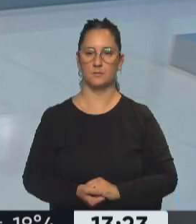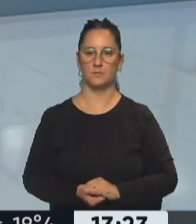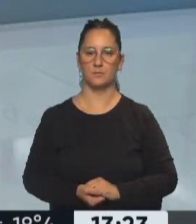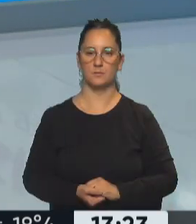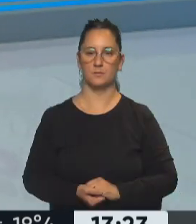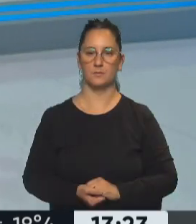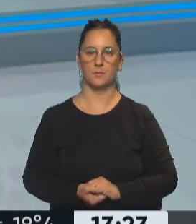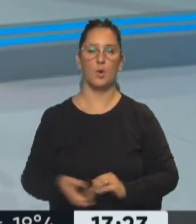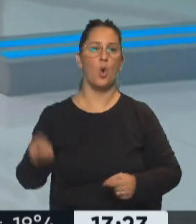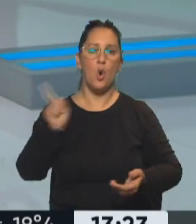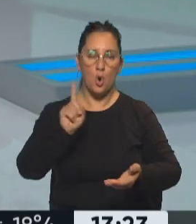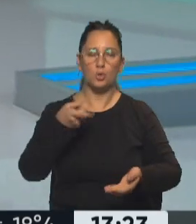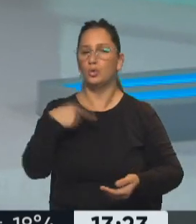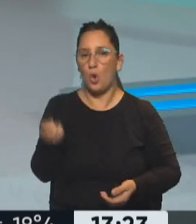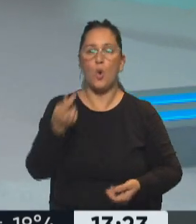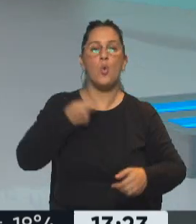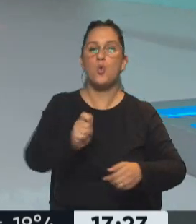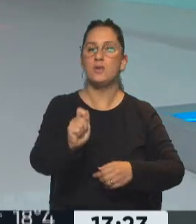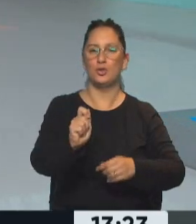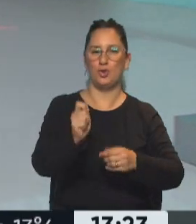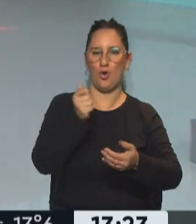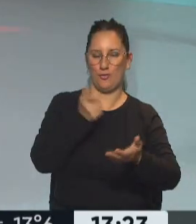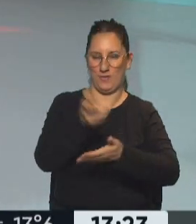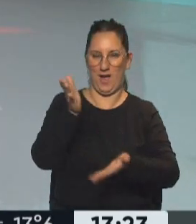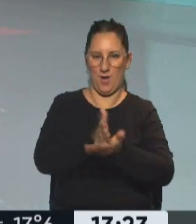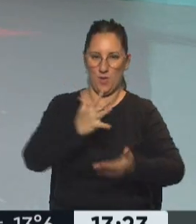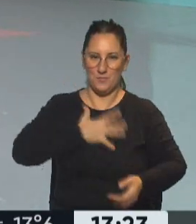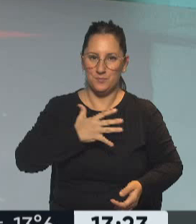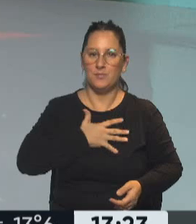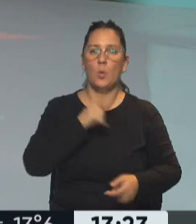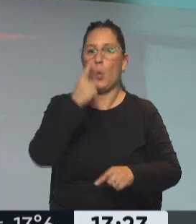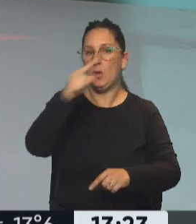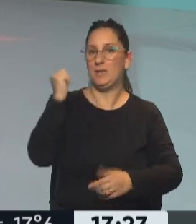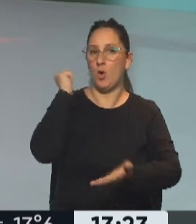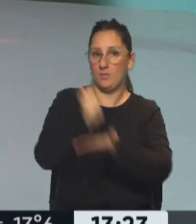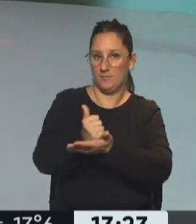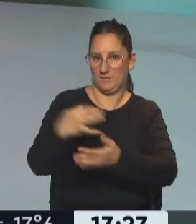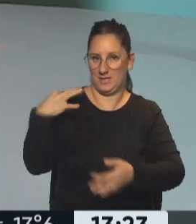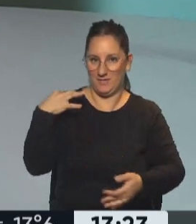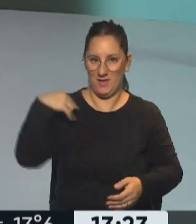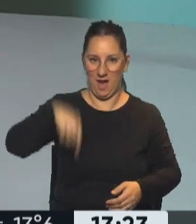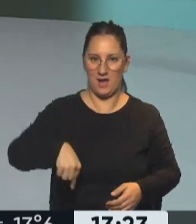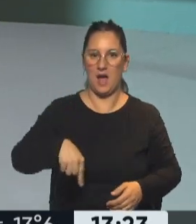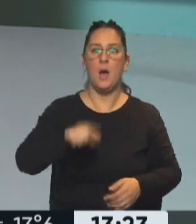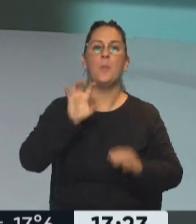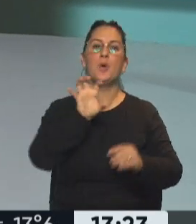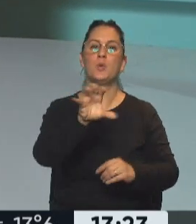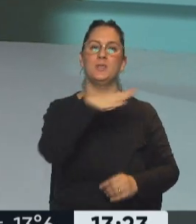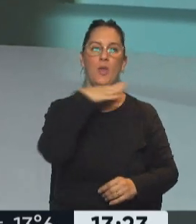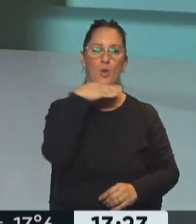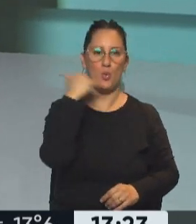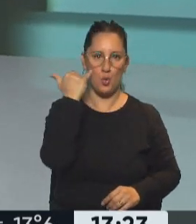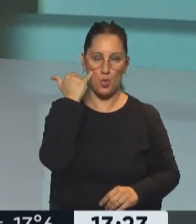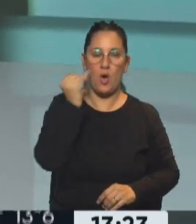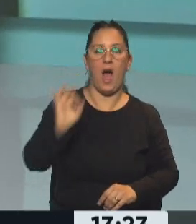Se reanuda otro de los juicios por delitos de lesa humanidad cometidos durante la última dictadura cívico-militar, en este caso en la provincia de Jujuy,